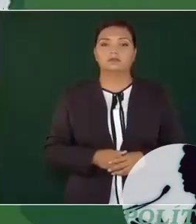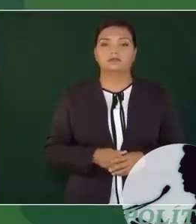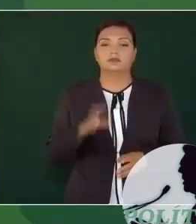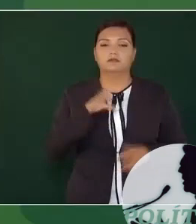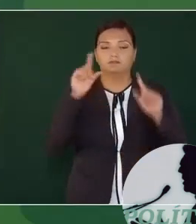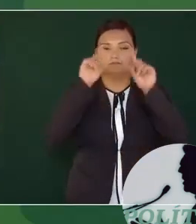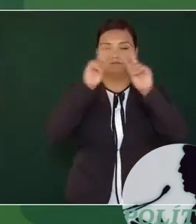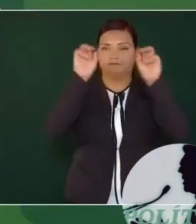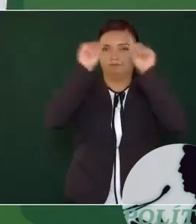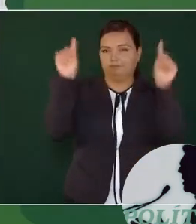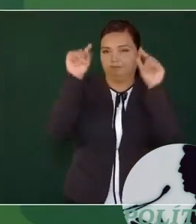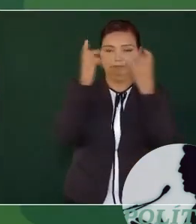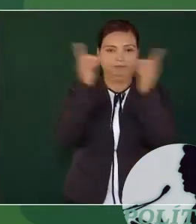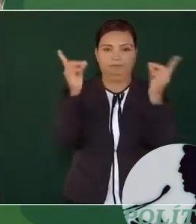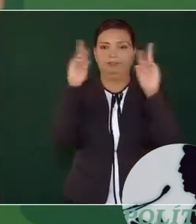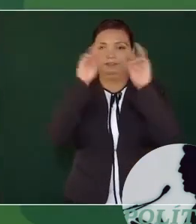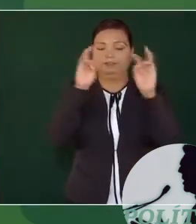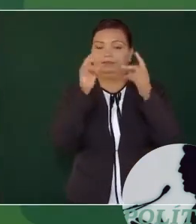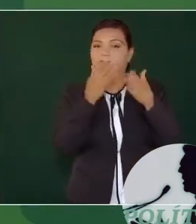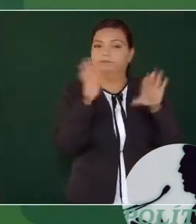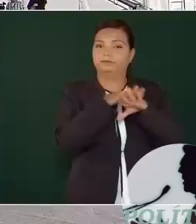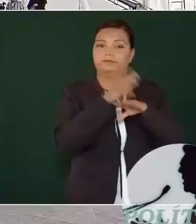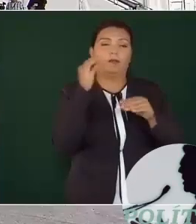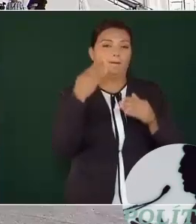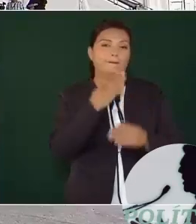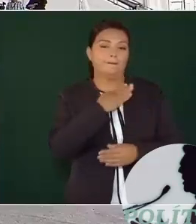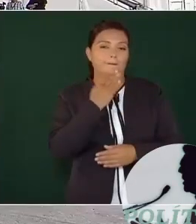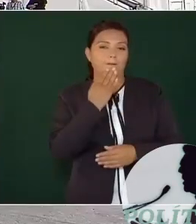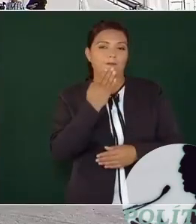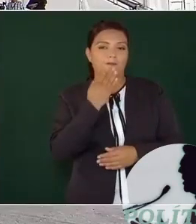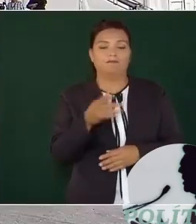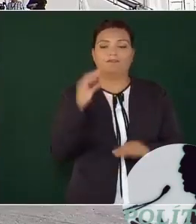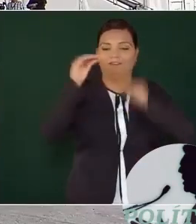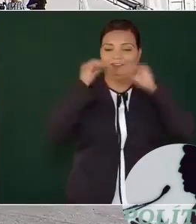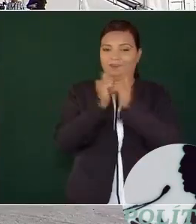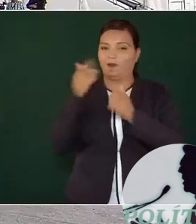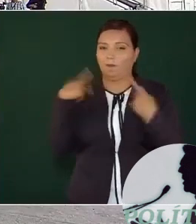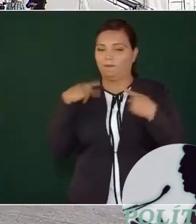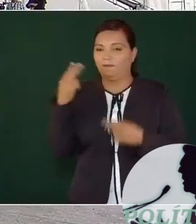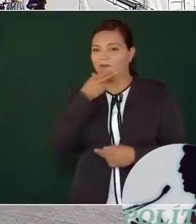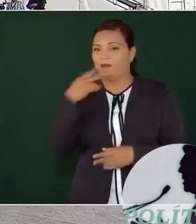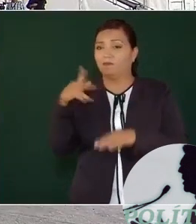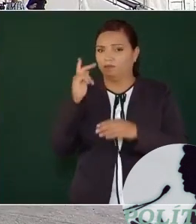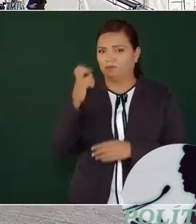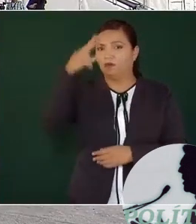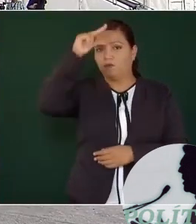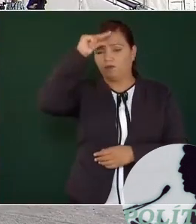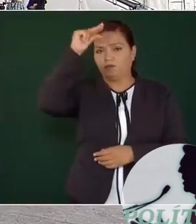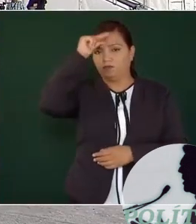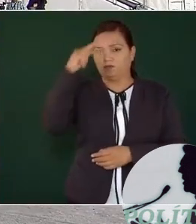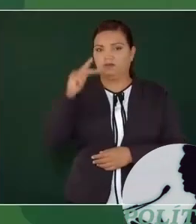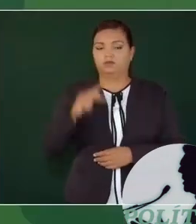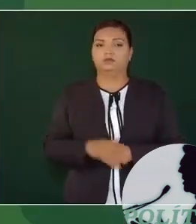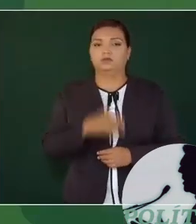un paréntesis, porque es muy bueno el debate contigo, es muy inteligente de tu